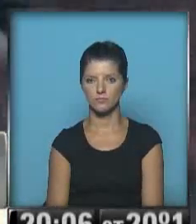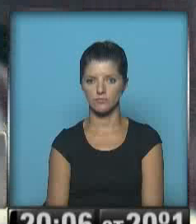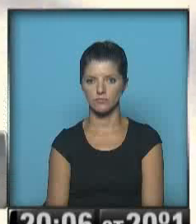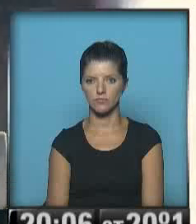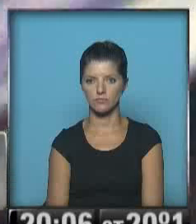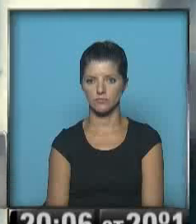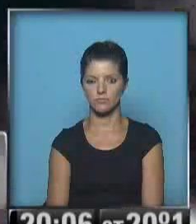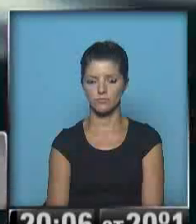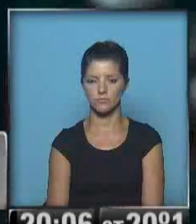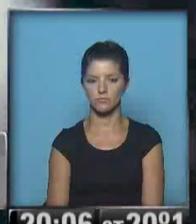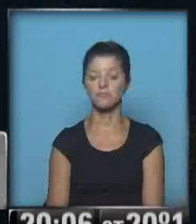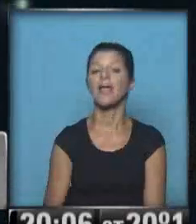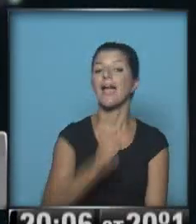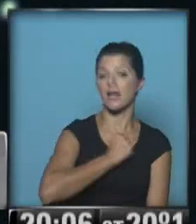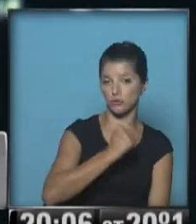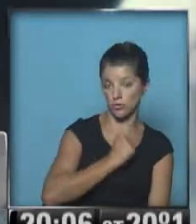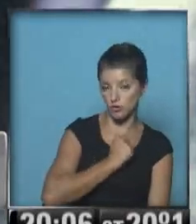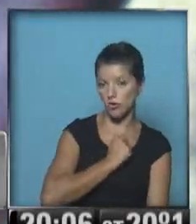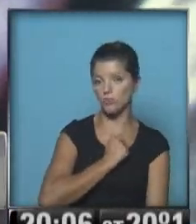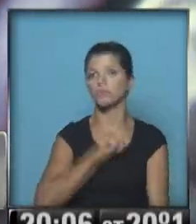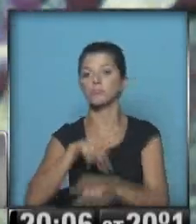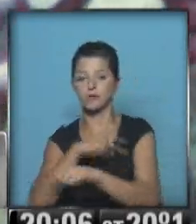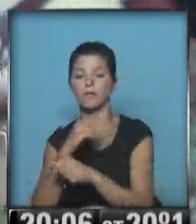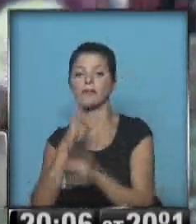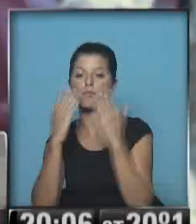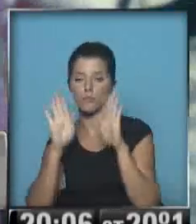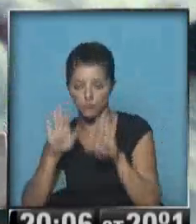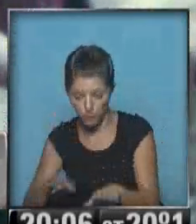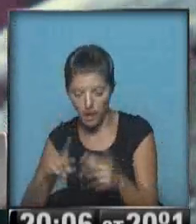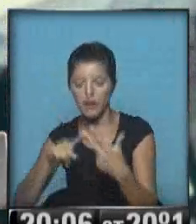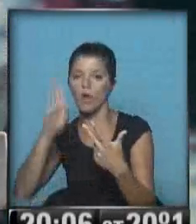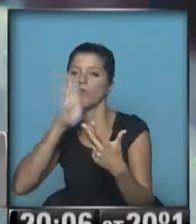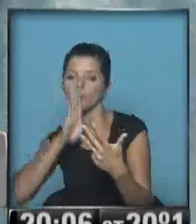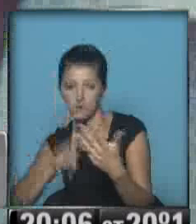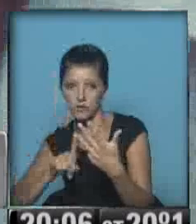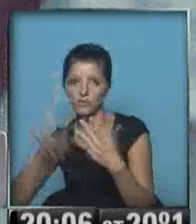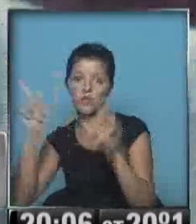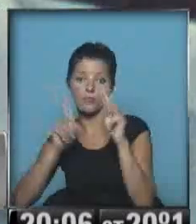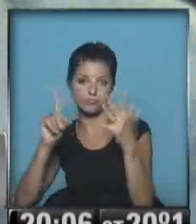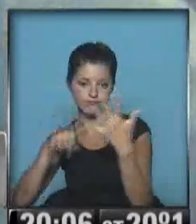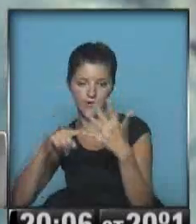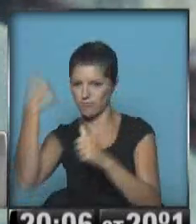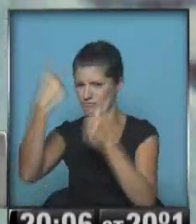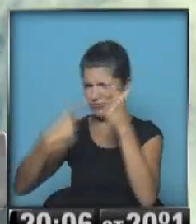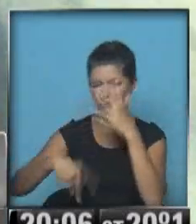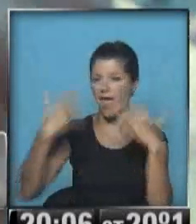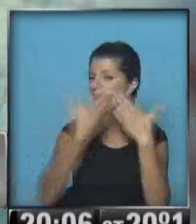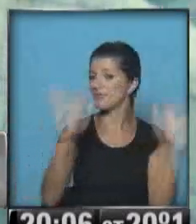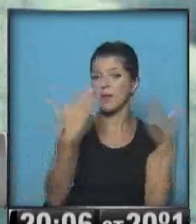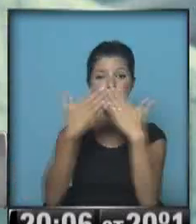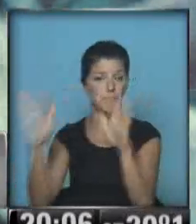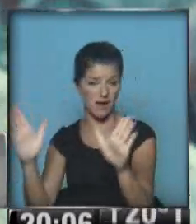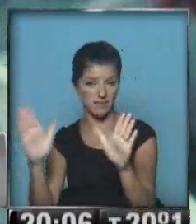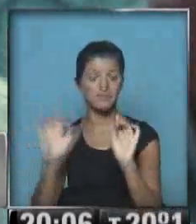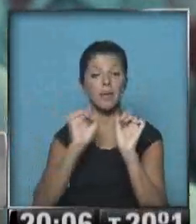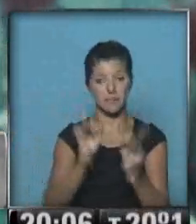Estado católicos protestantes musulmanes judíos ortodoxos la diversidad de la libertad